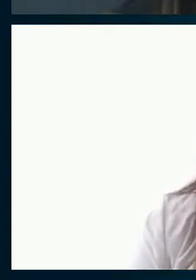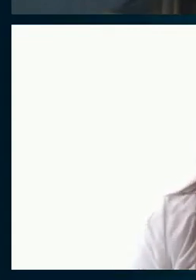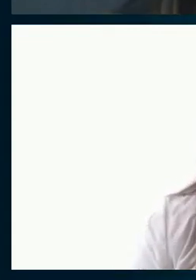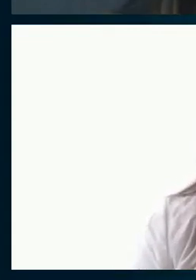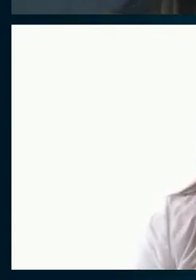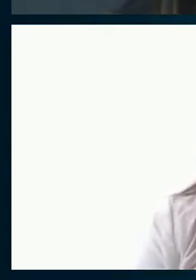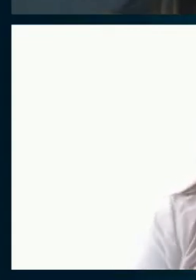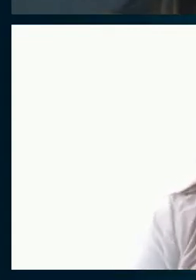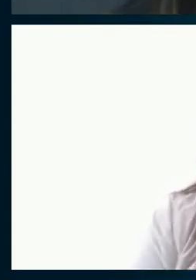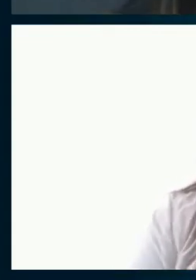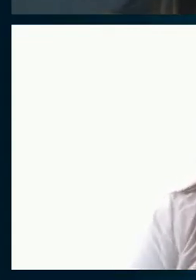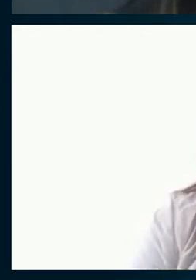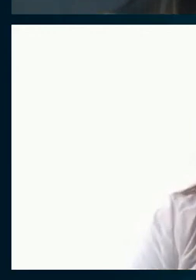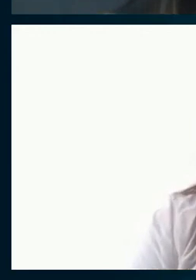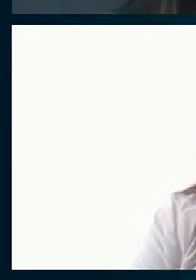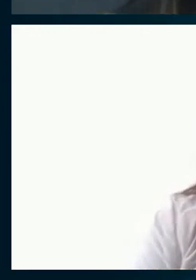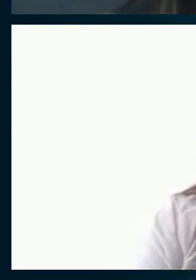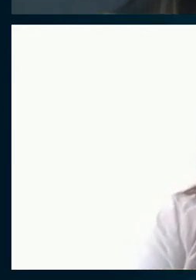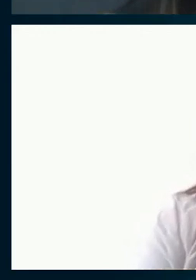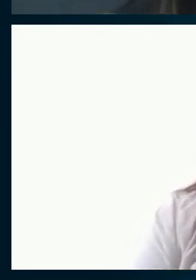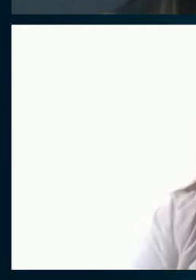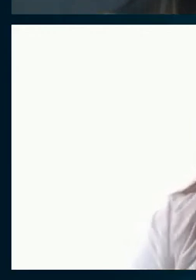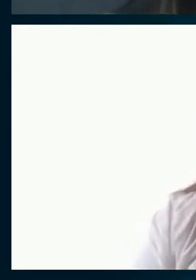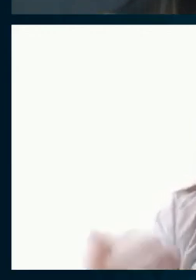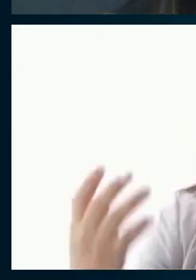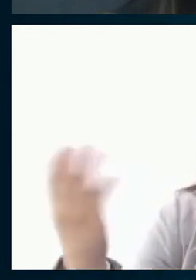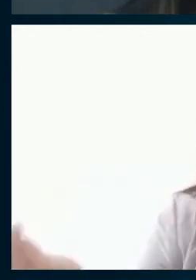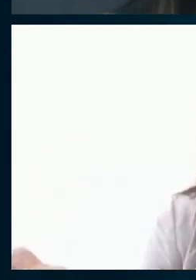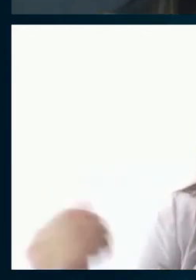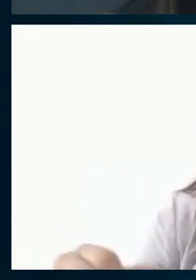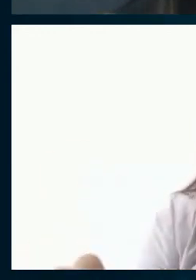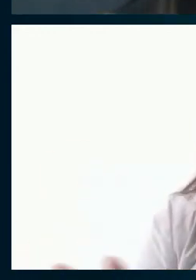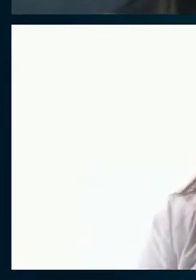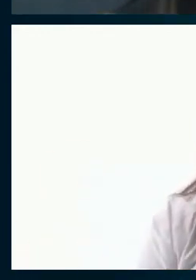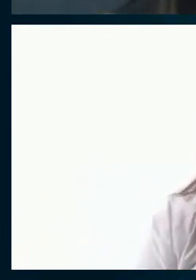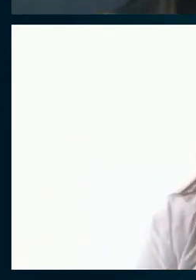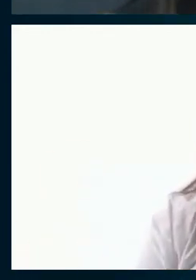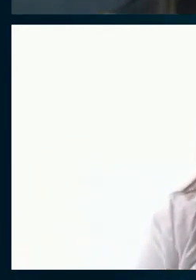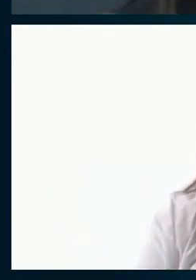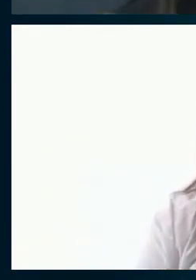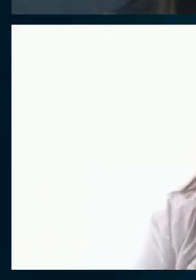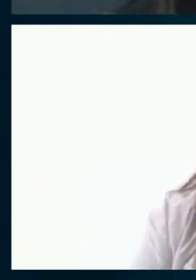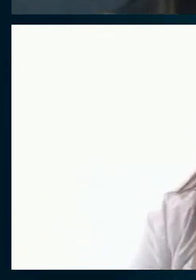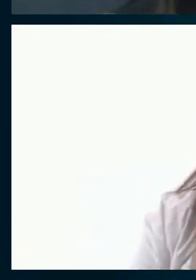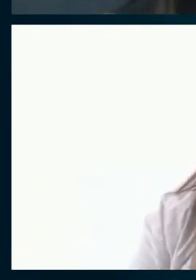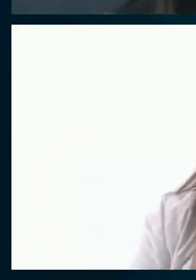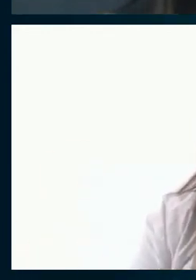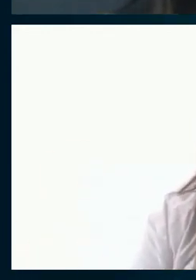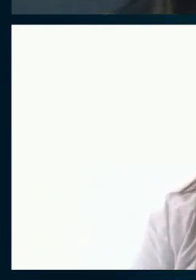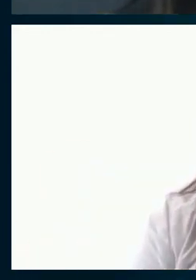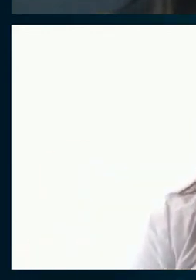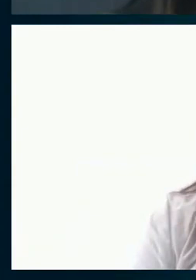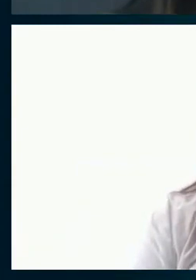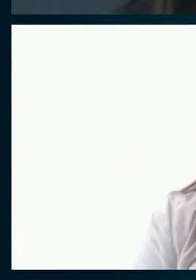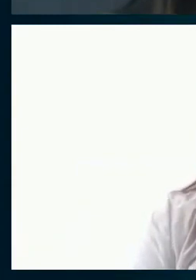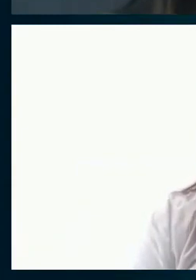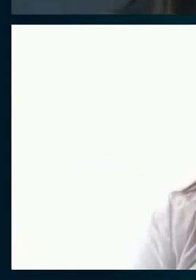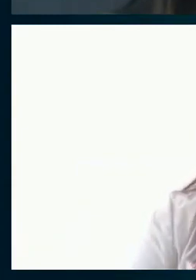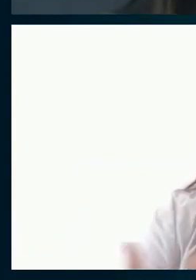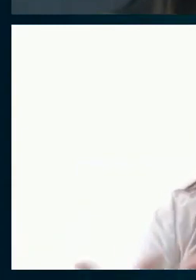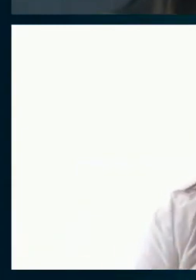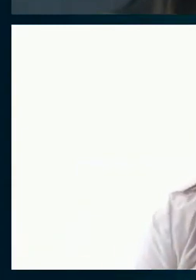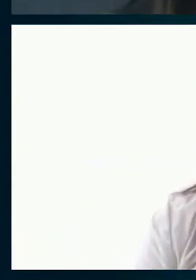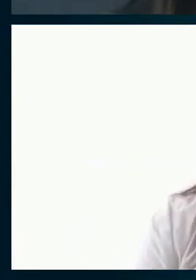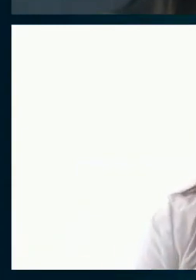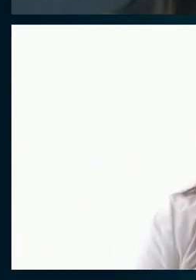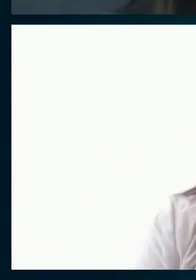nos permitirían hacer las adecuaciones. Tocaría desmontar y volver a montar el chute. Pero todo es, pues simplemente tendría